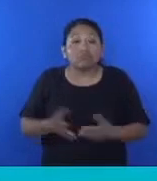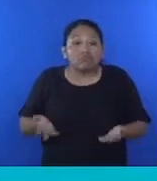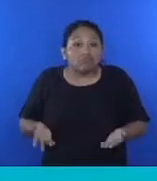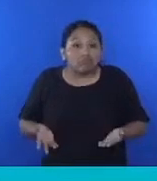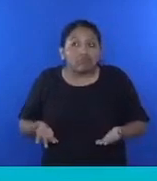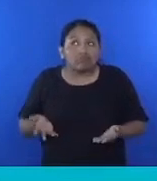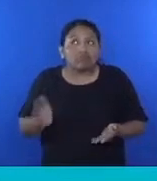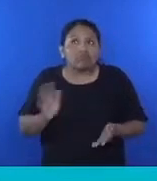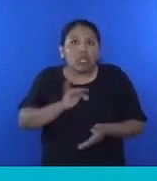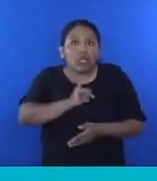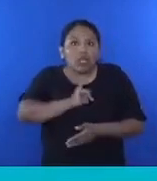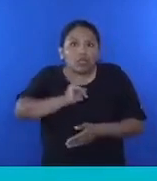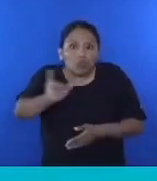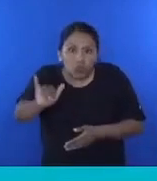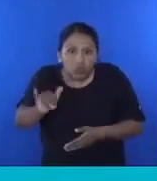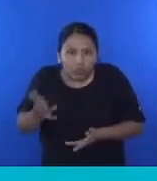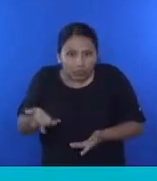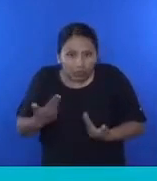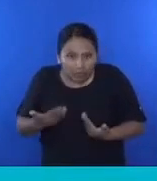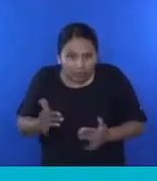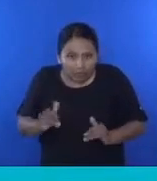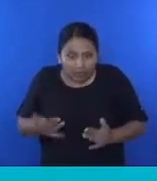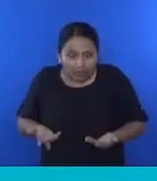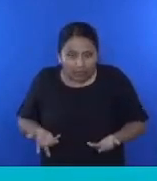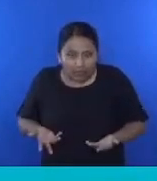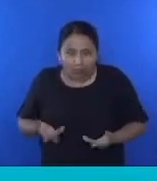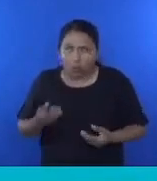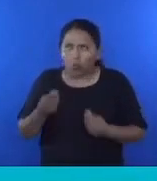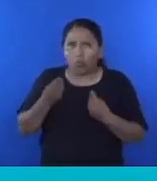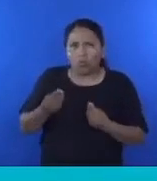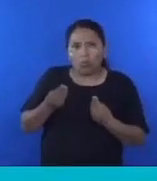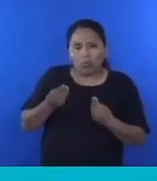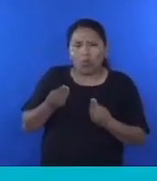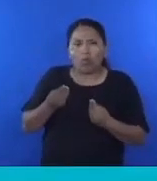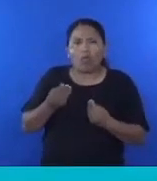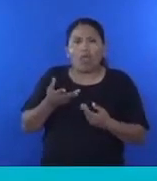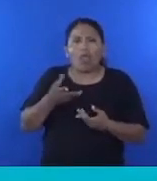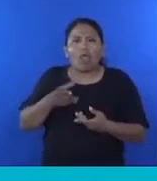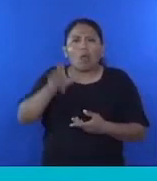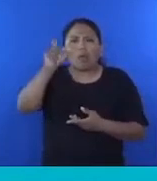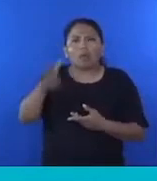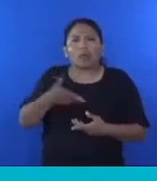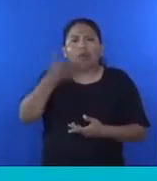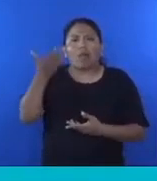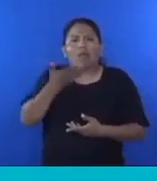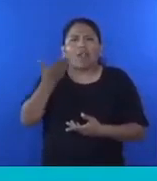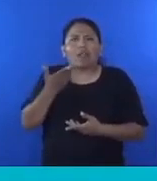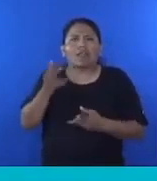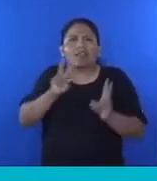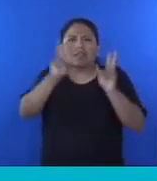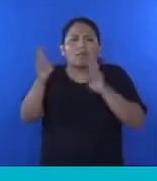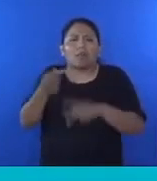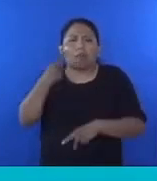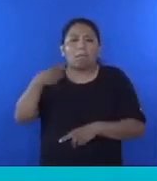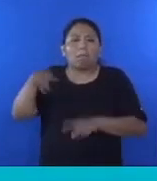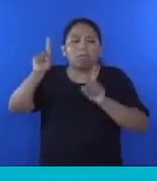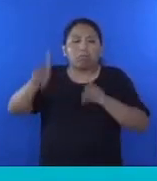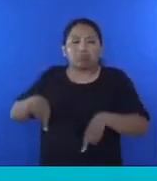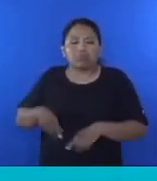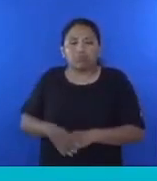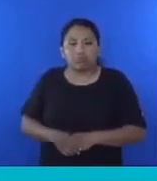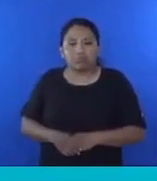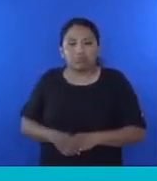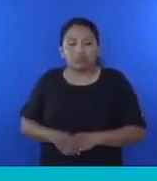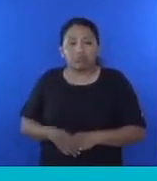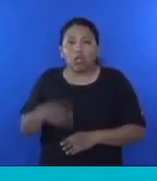Es una denuncia en sí mismo eso. O sea, ¿cómo alguien va a hablar de algo que no conoce? ¿Sí? Si